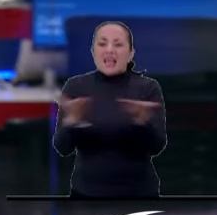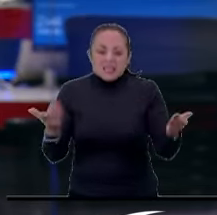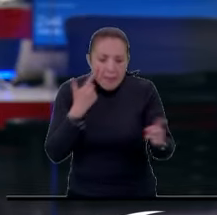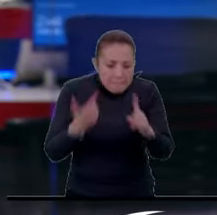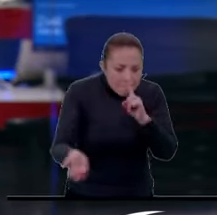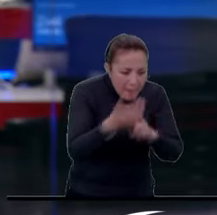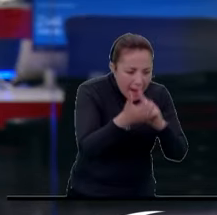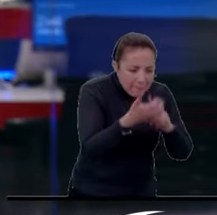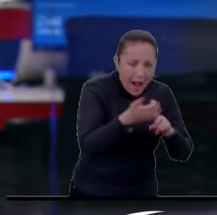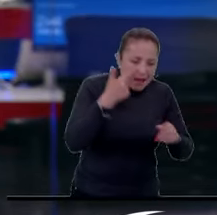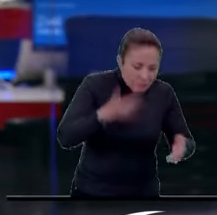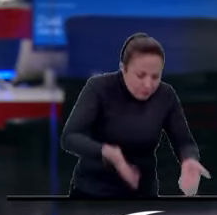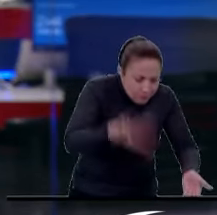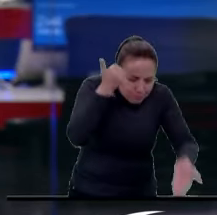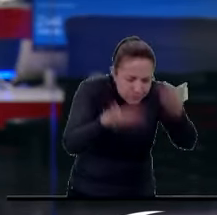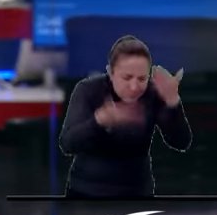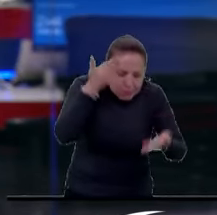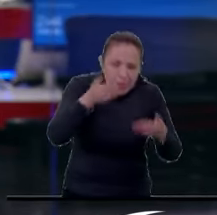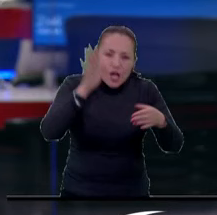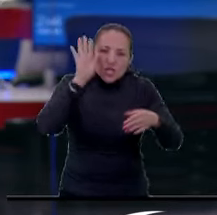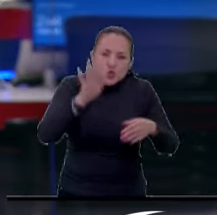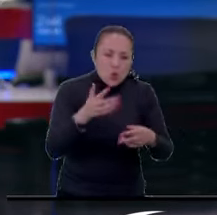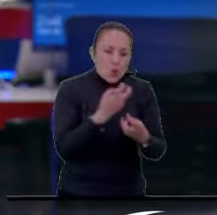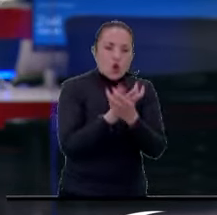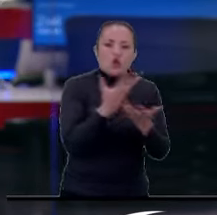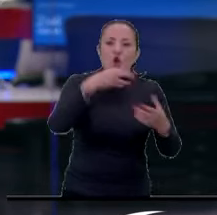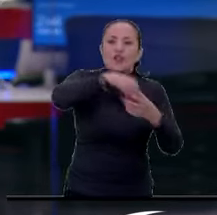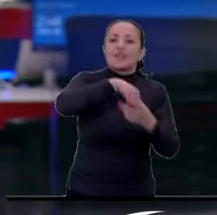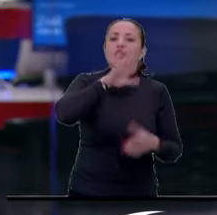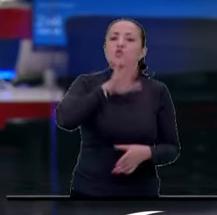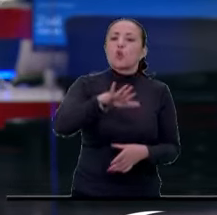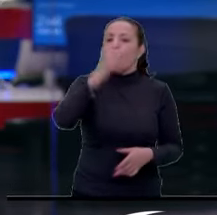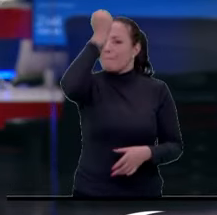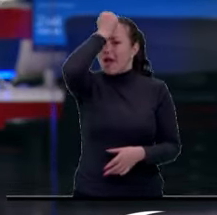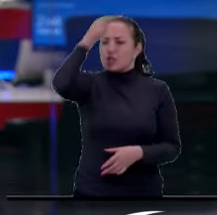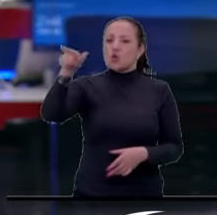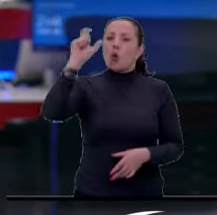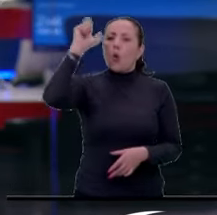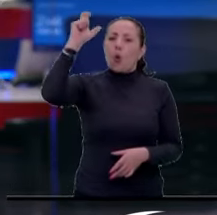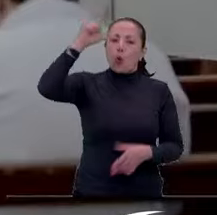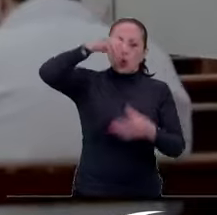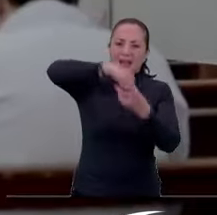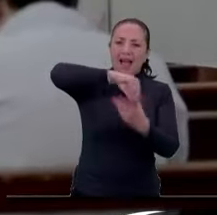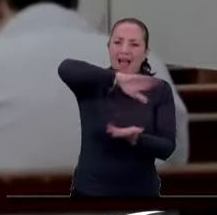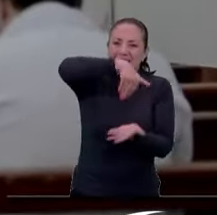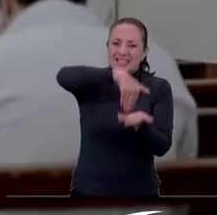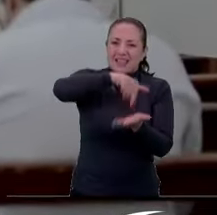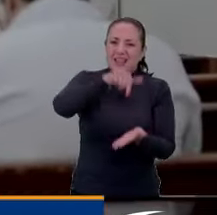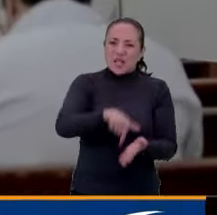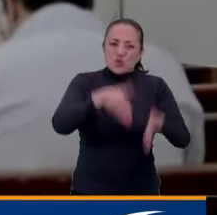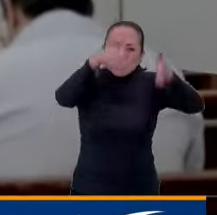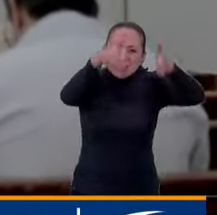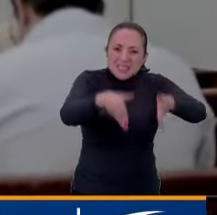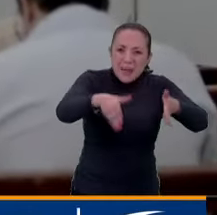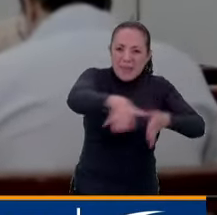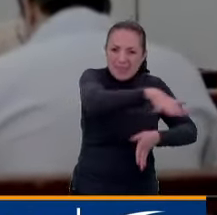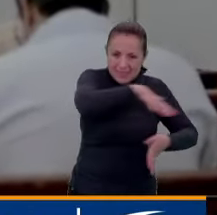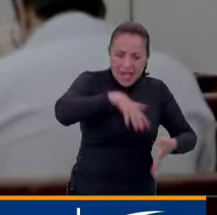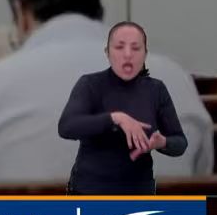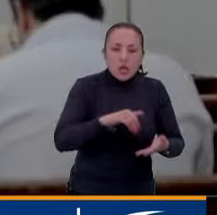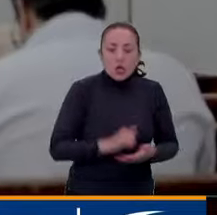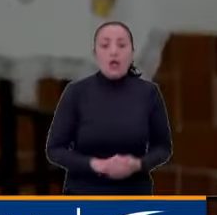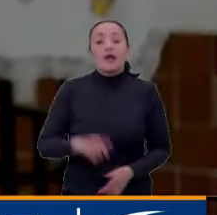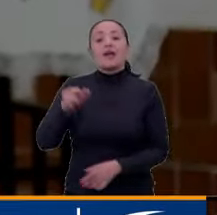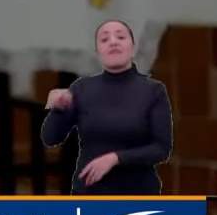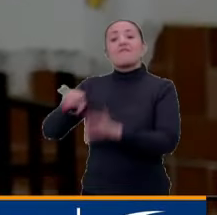intervención y medida cautelar realizada en el cementerio central de Cúcuta en norte de Santander esta vez la familia de